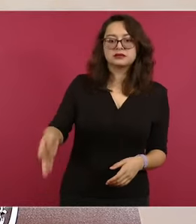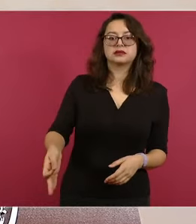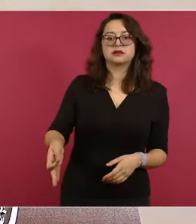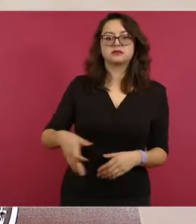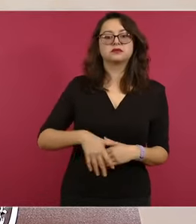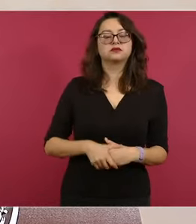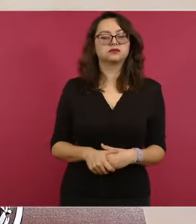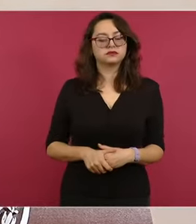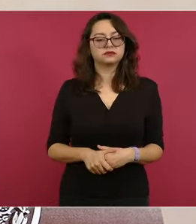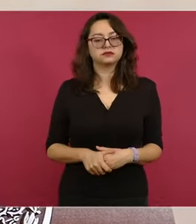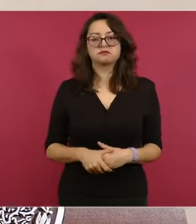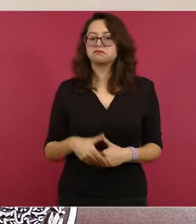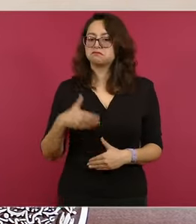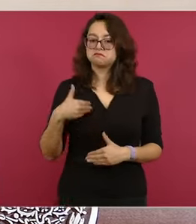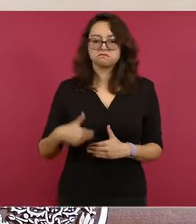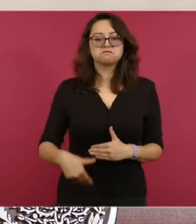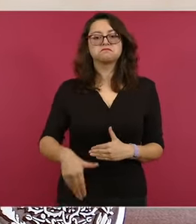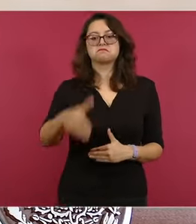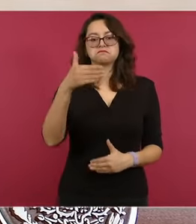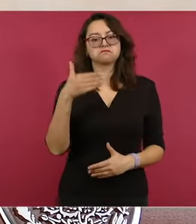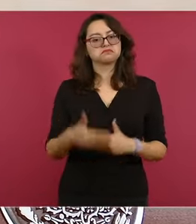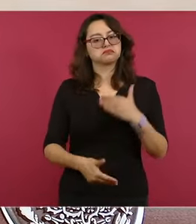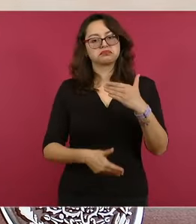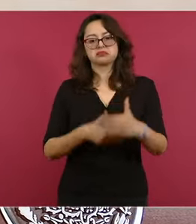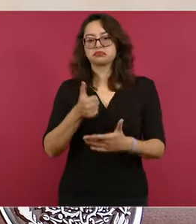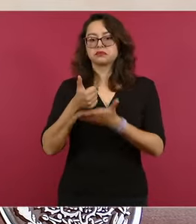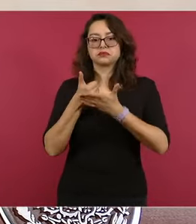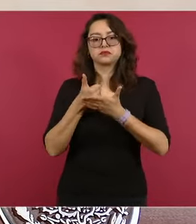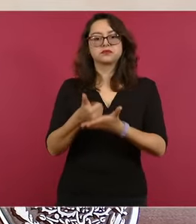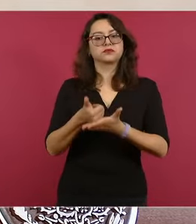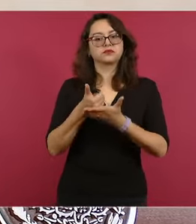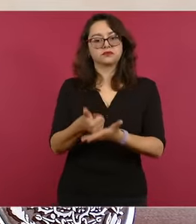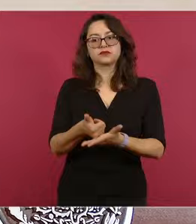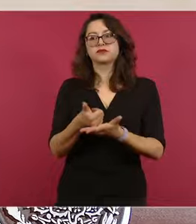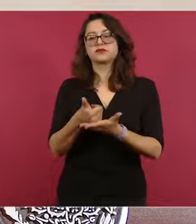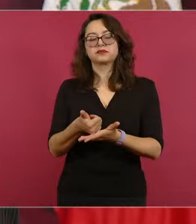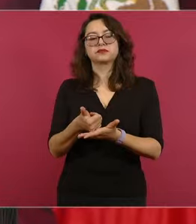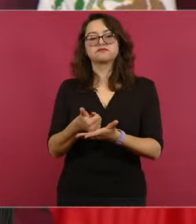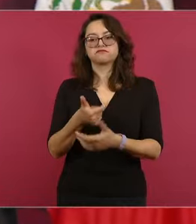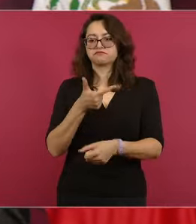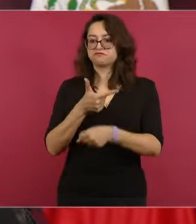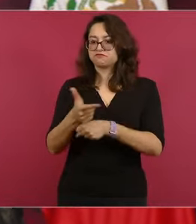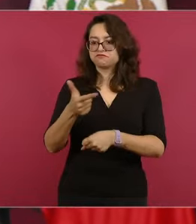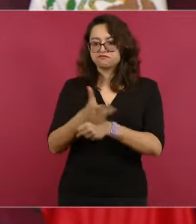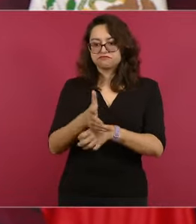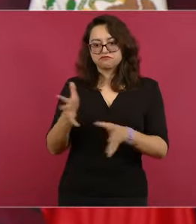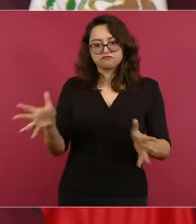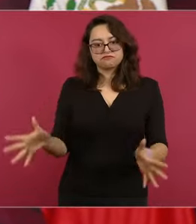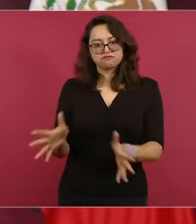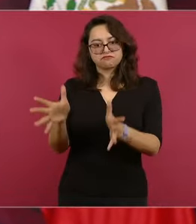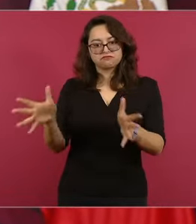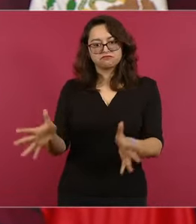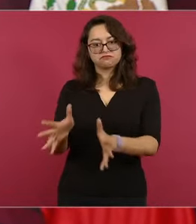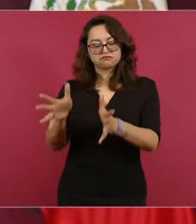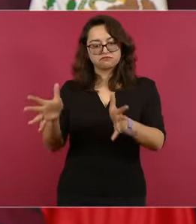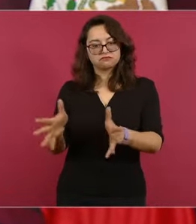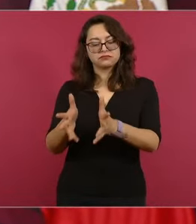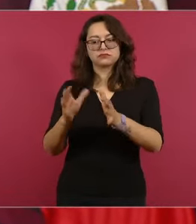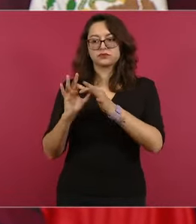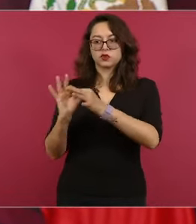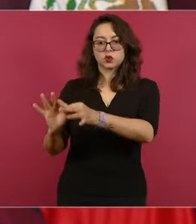y vamos a ayudar a Guatemala y va a ser recíproco,